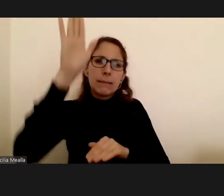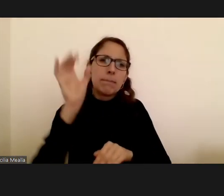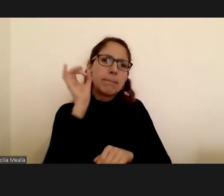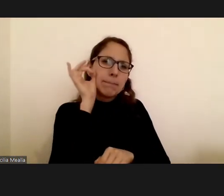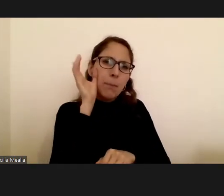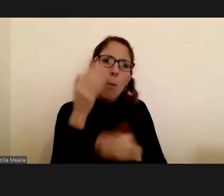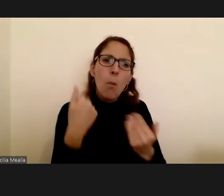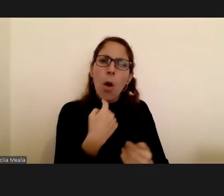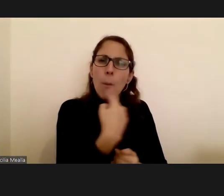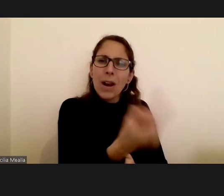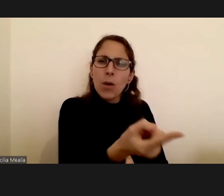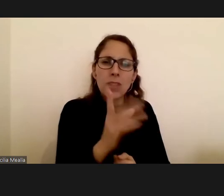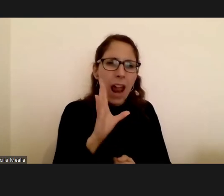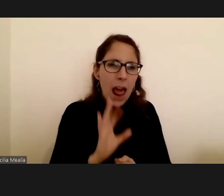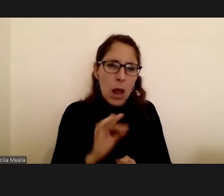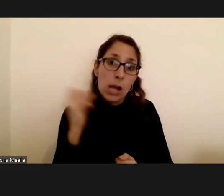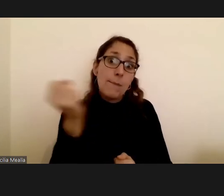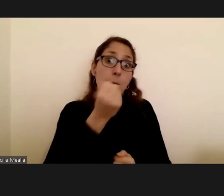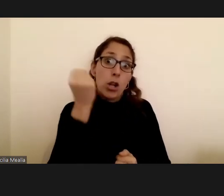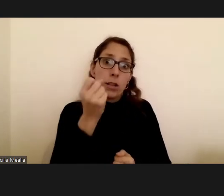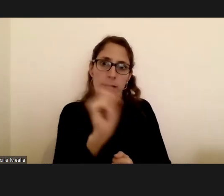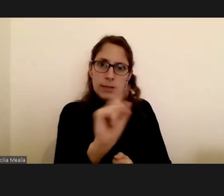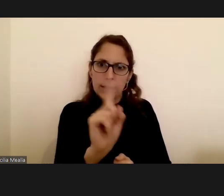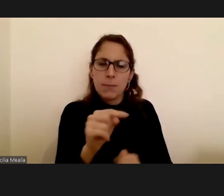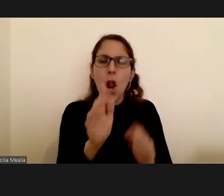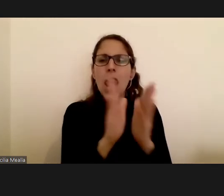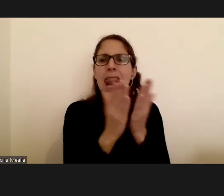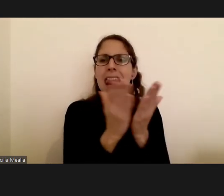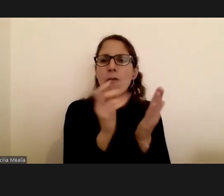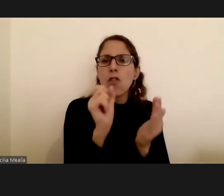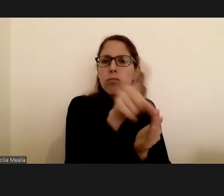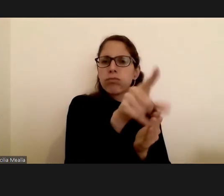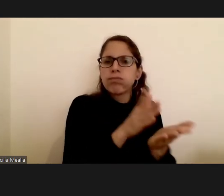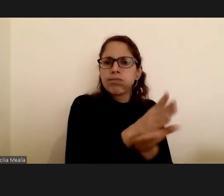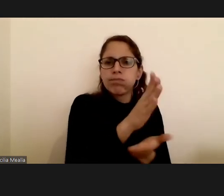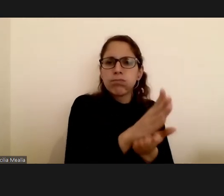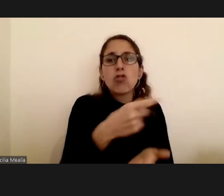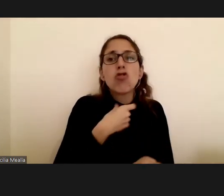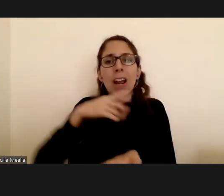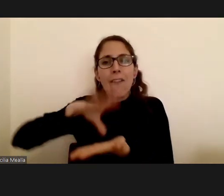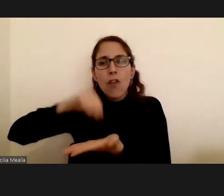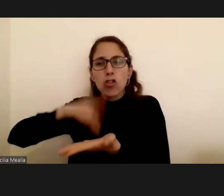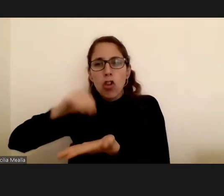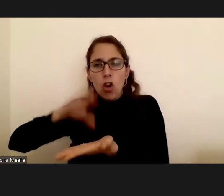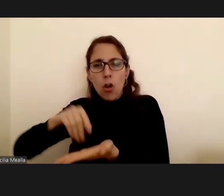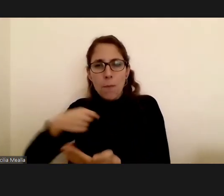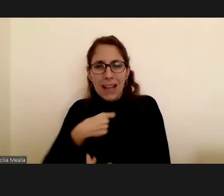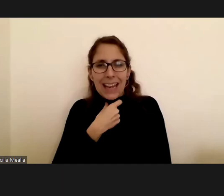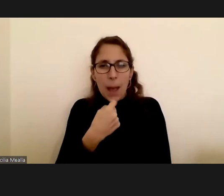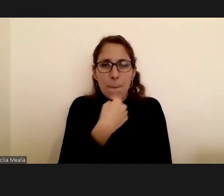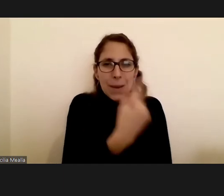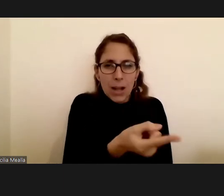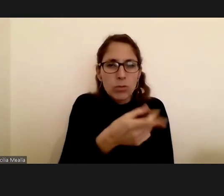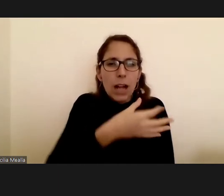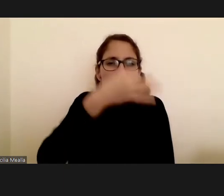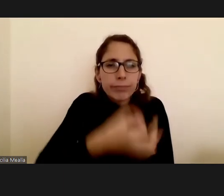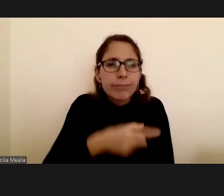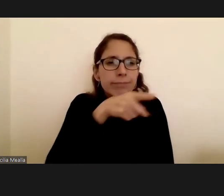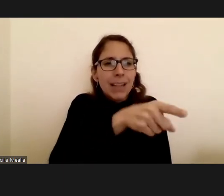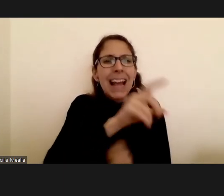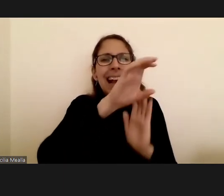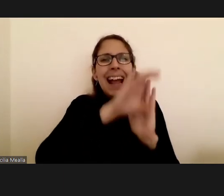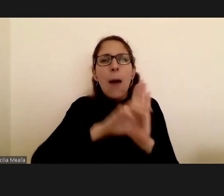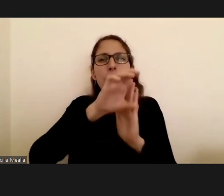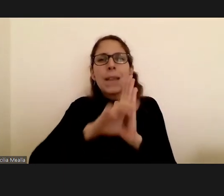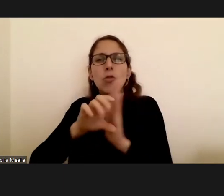cátedra. Porque lo quería fotocopiar y era para hacer una pregunta si usted sabe puntualmente qué capítulos